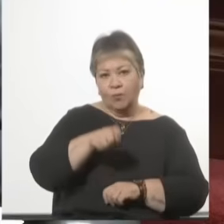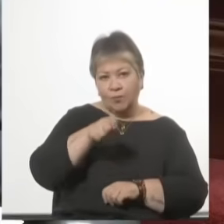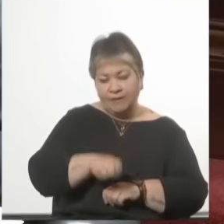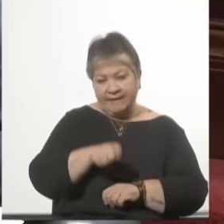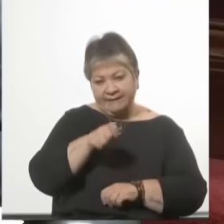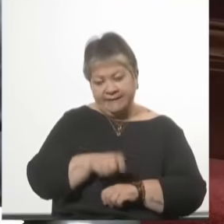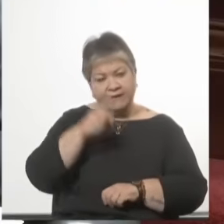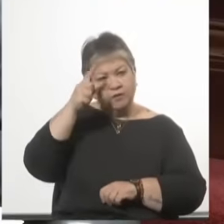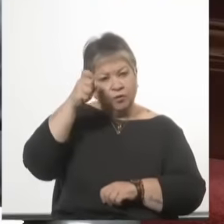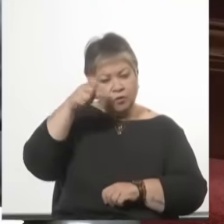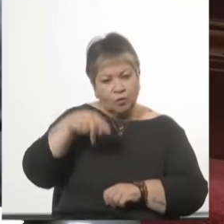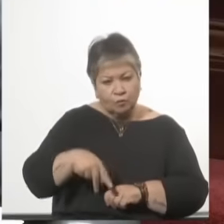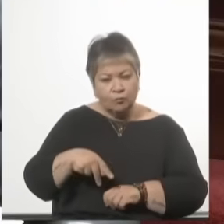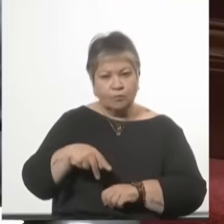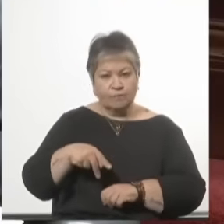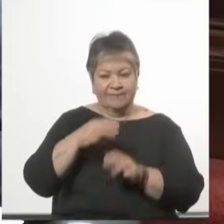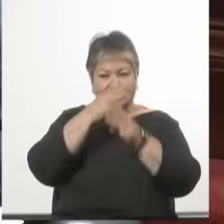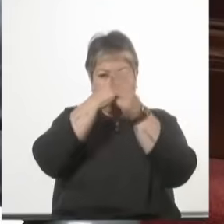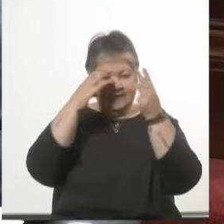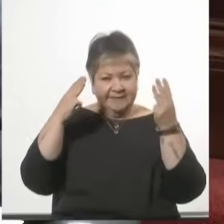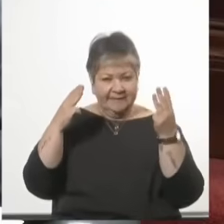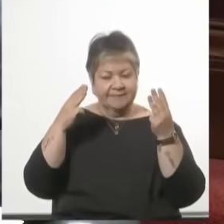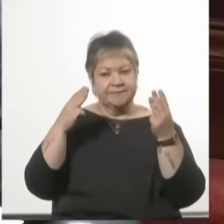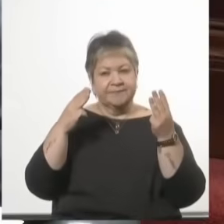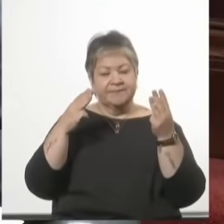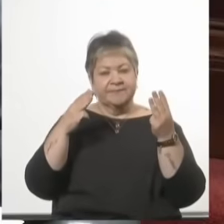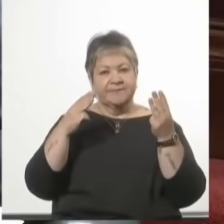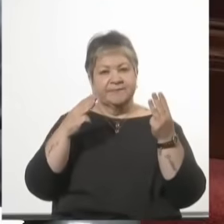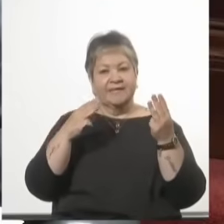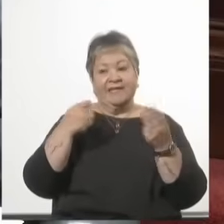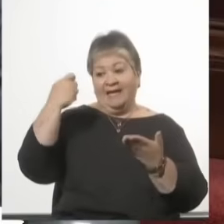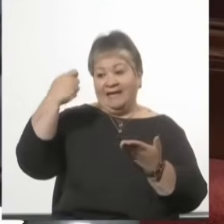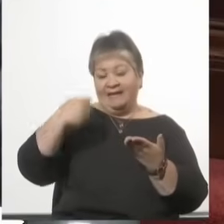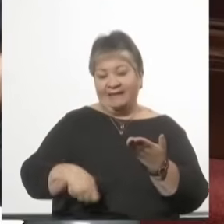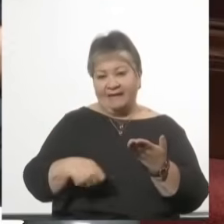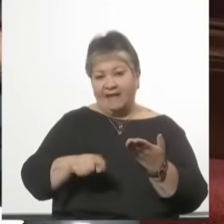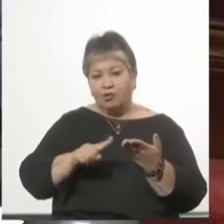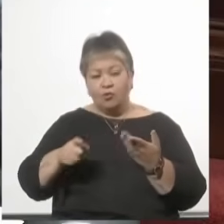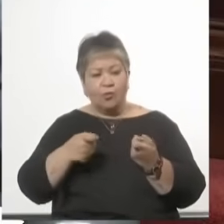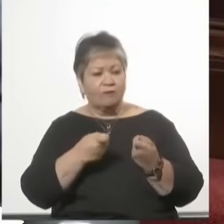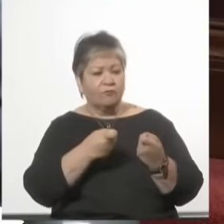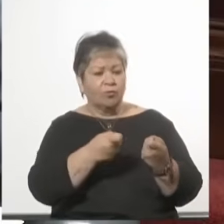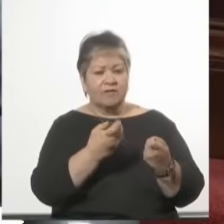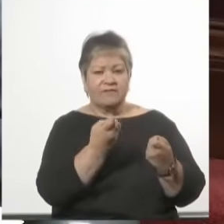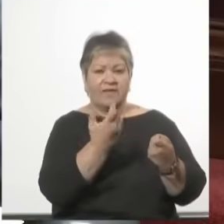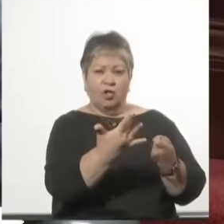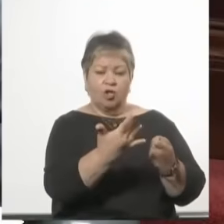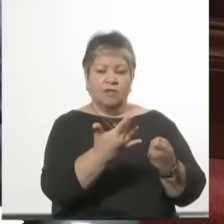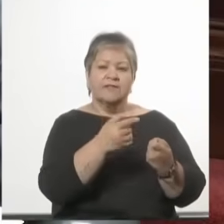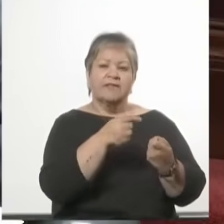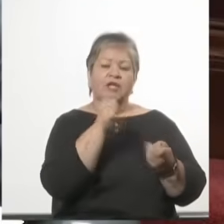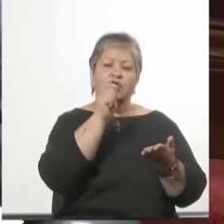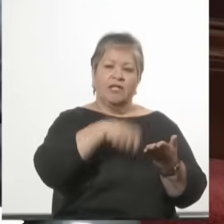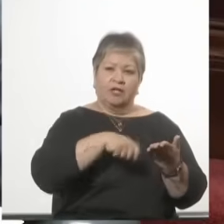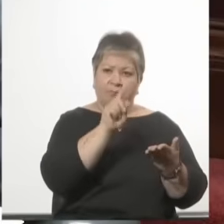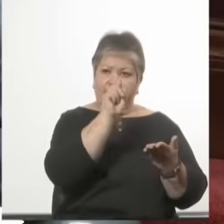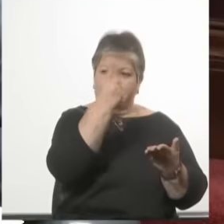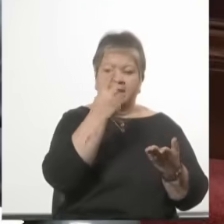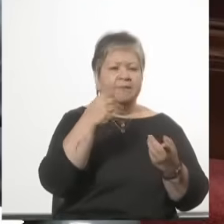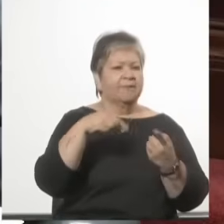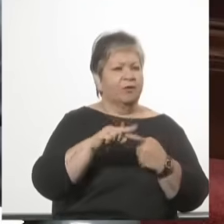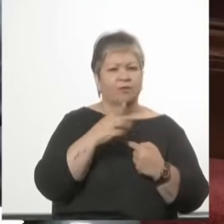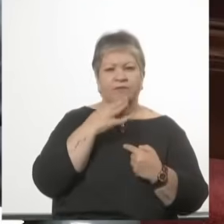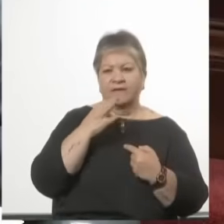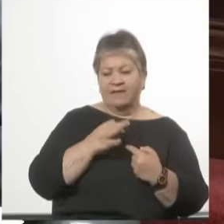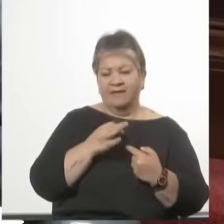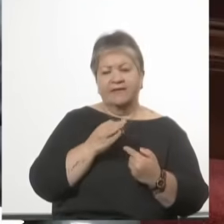de accesorias, lo cual implica que la existencia de la garantía no influye sobre la validez del contrato principal. Pero ello no es así en el ámbito